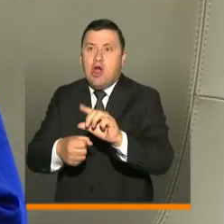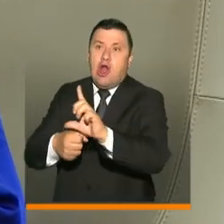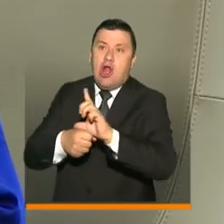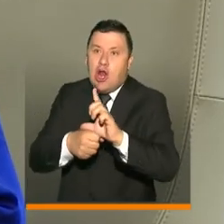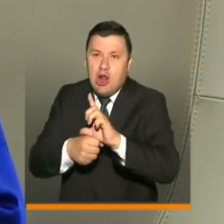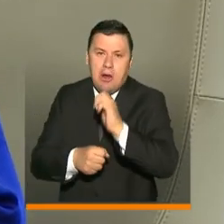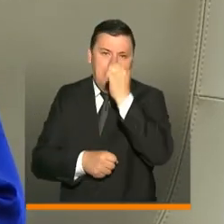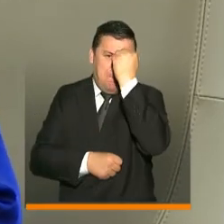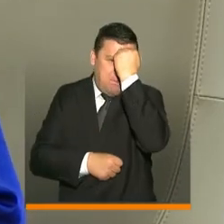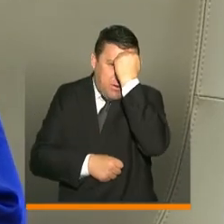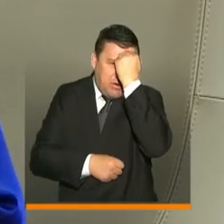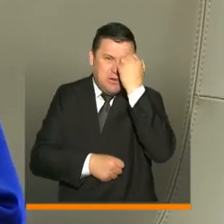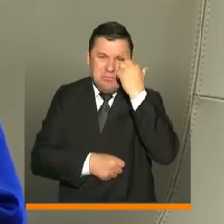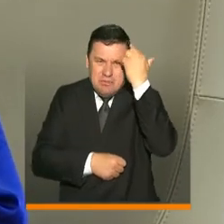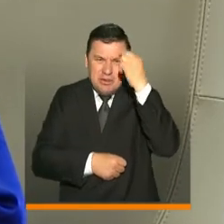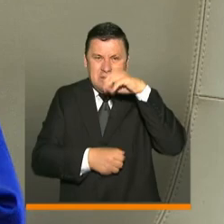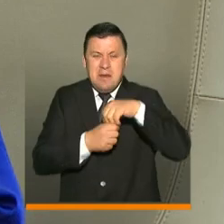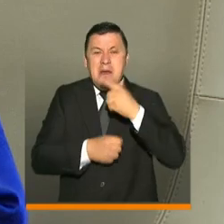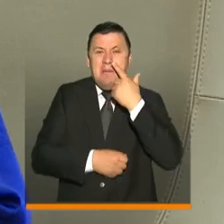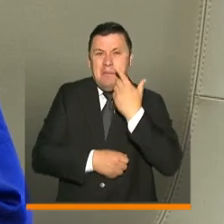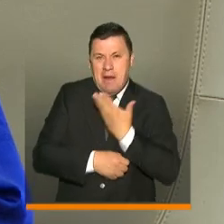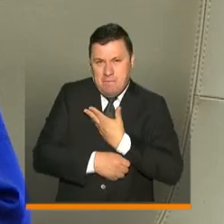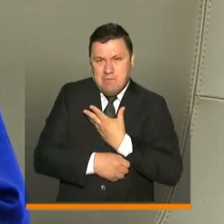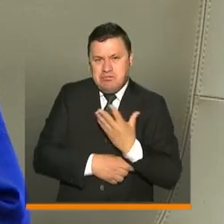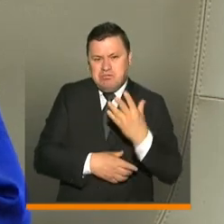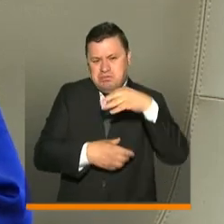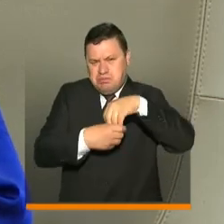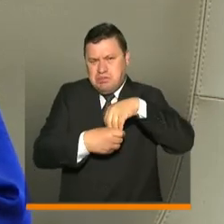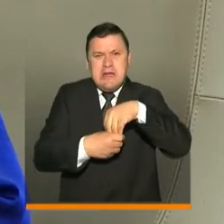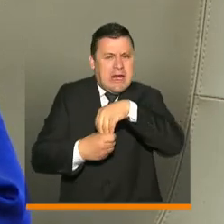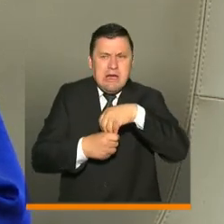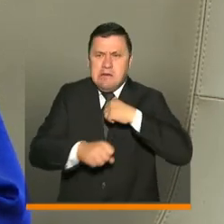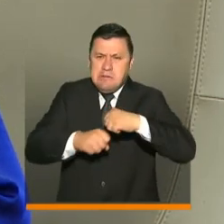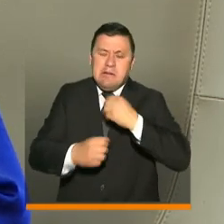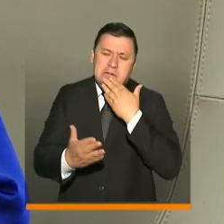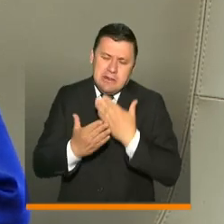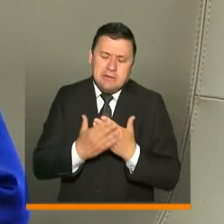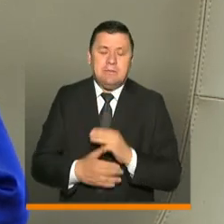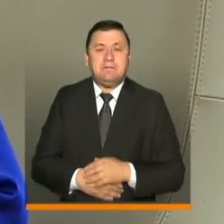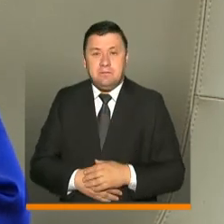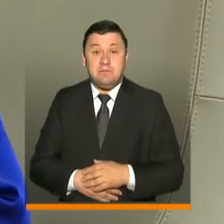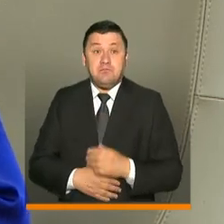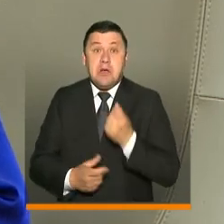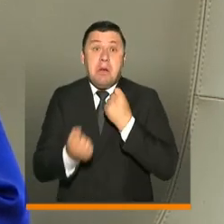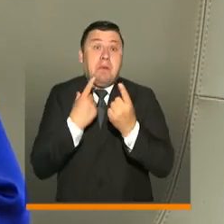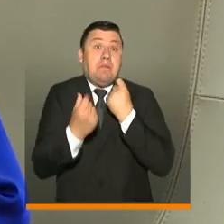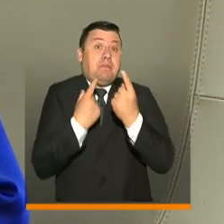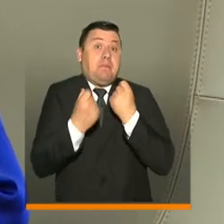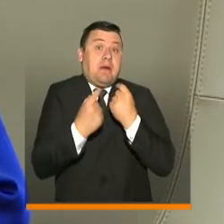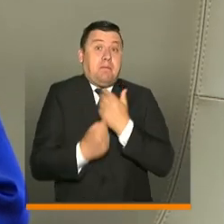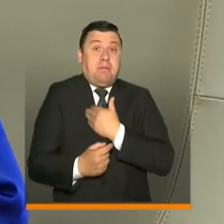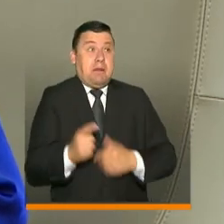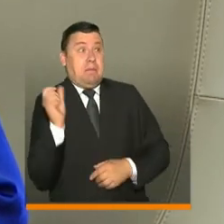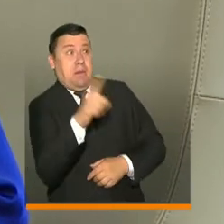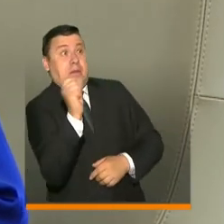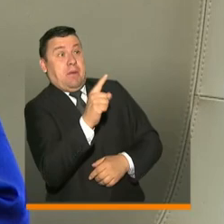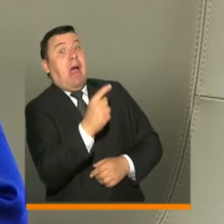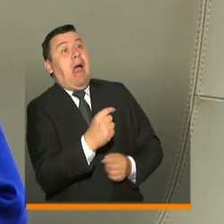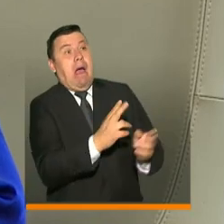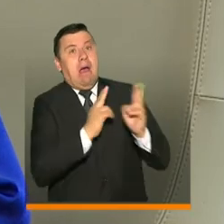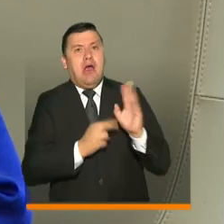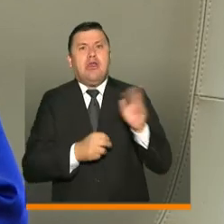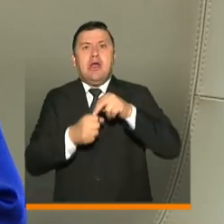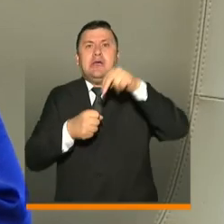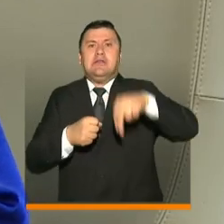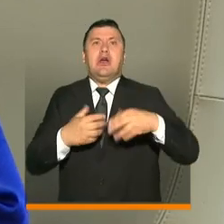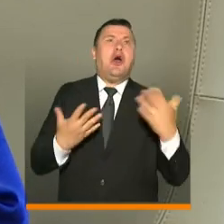locales, maestros y claramente los padres de familia. La primera, presidente, que tiene que ver también con preguntas que le formulan a usted y que se hace toda la ciudadanía